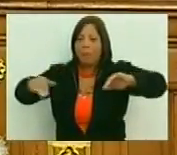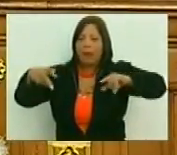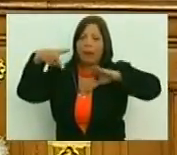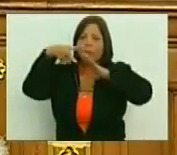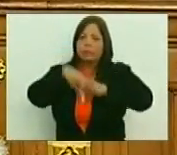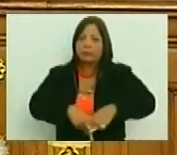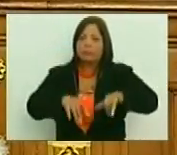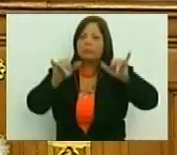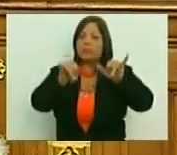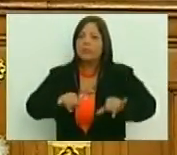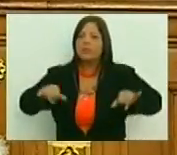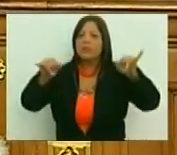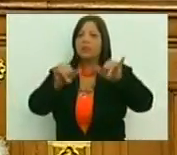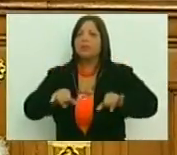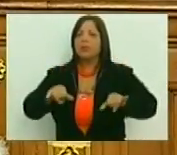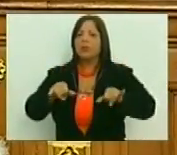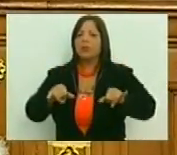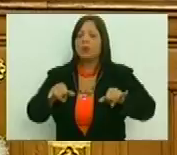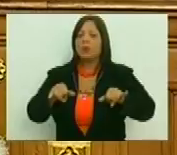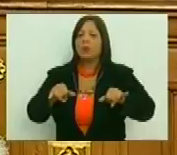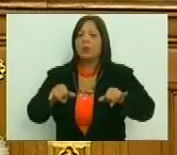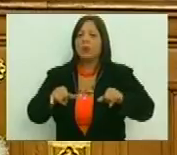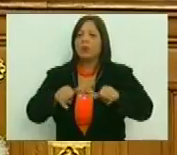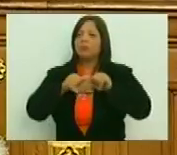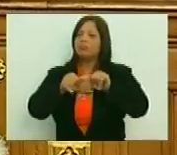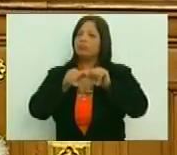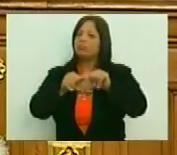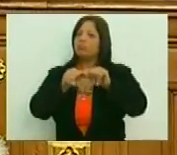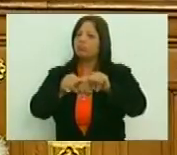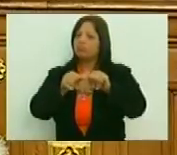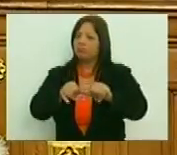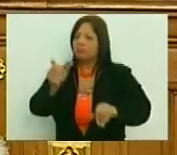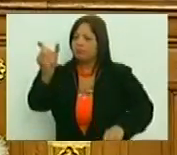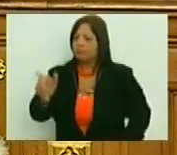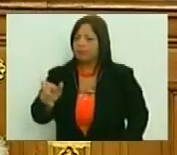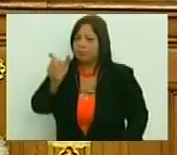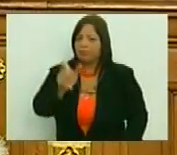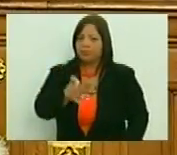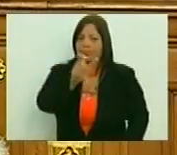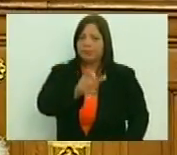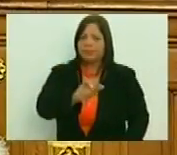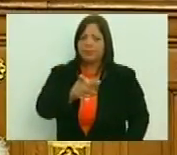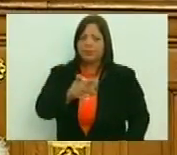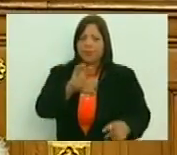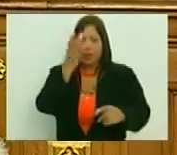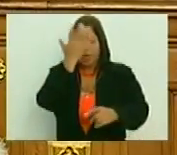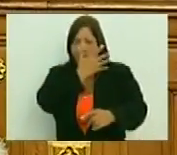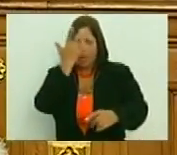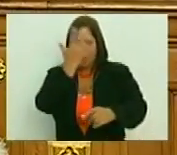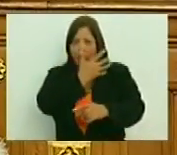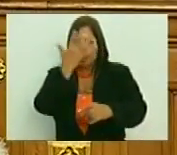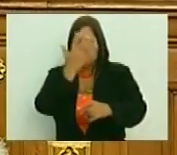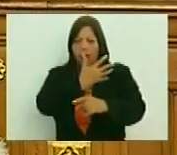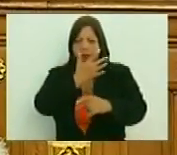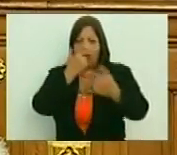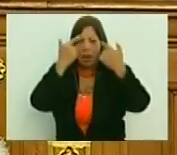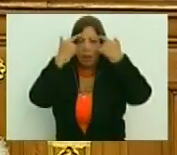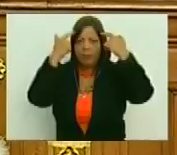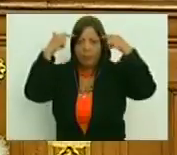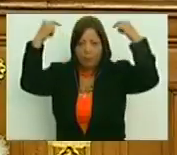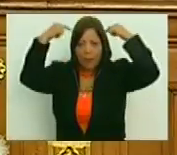dominante que prescribe a los individuos tal disyunción y disociación